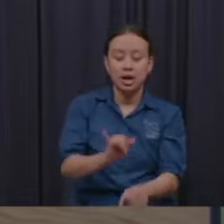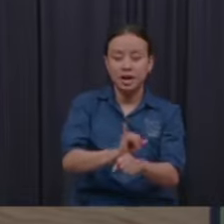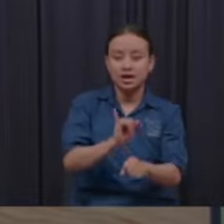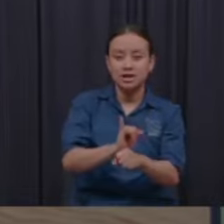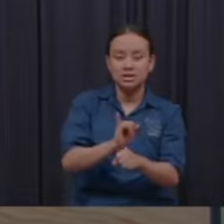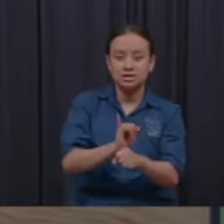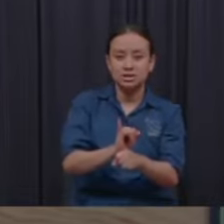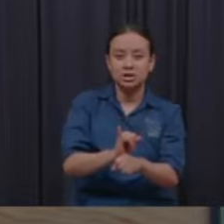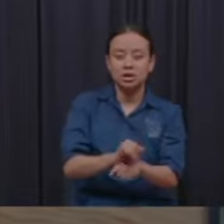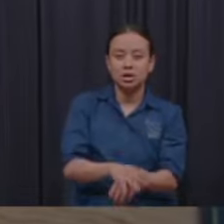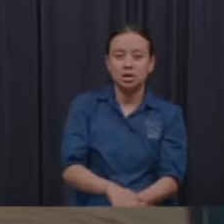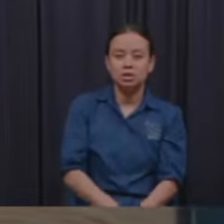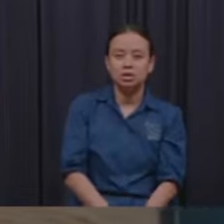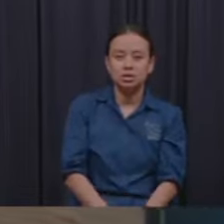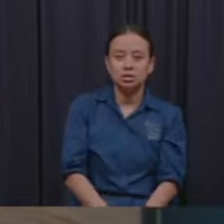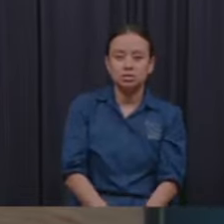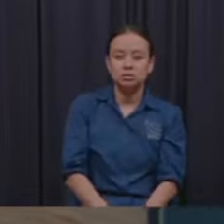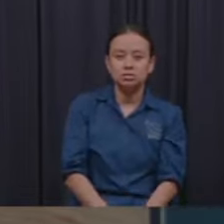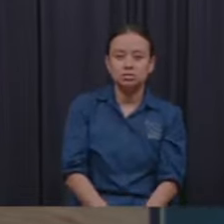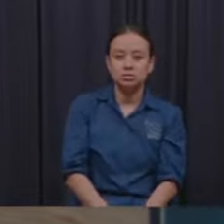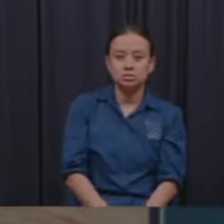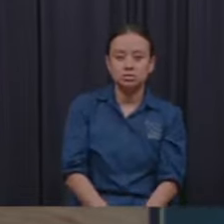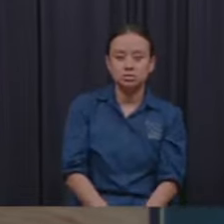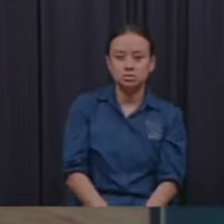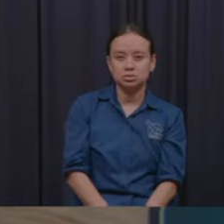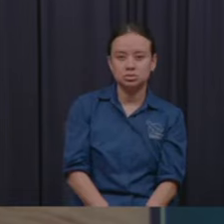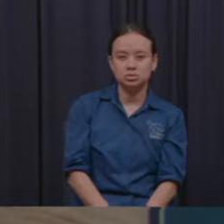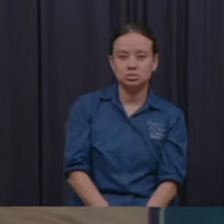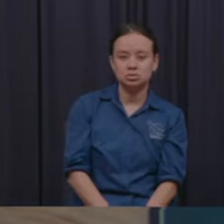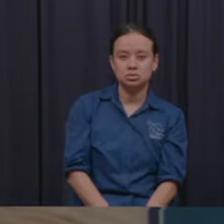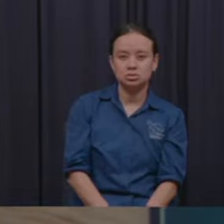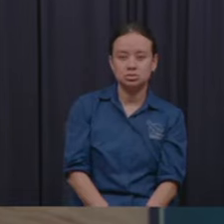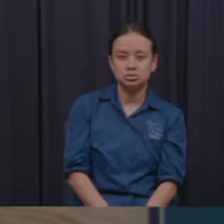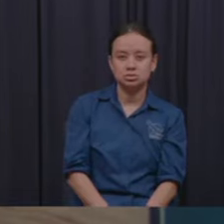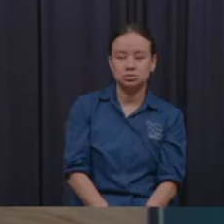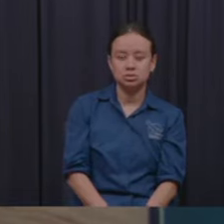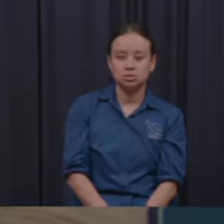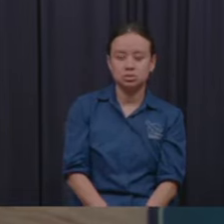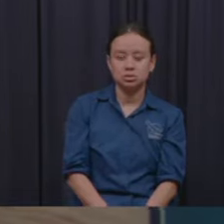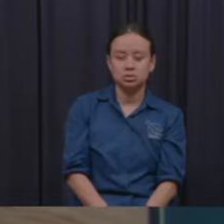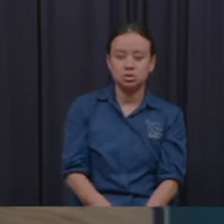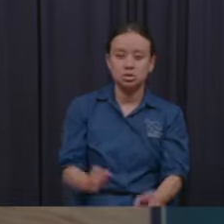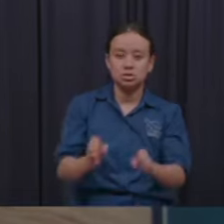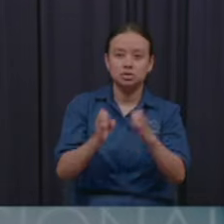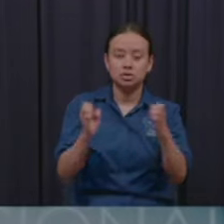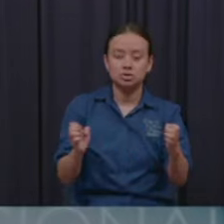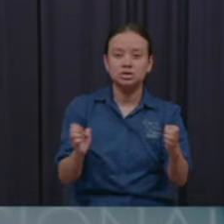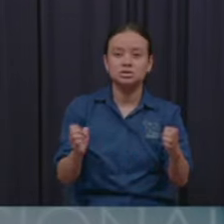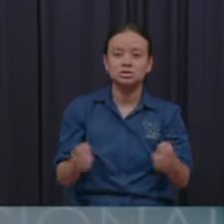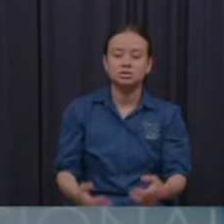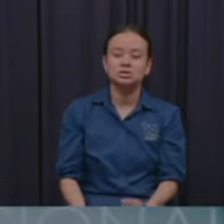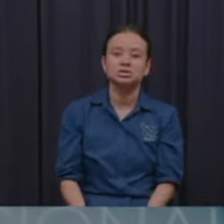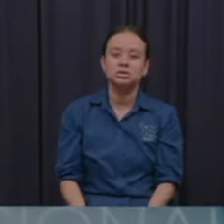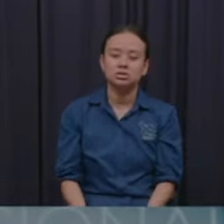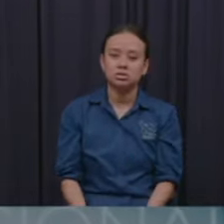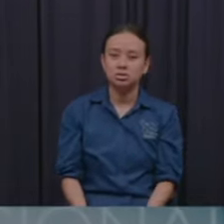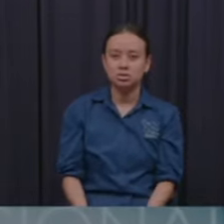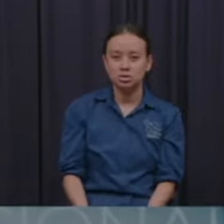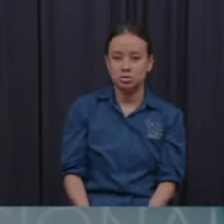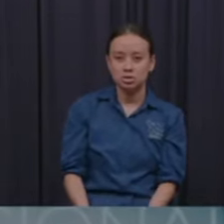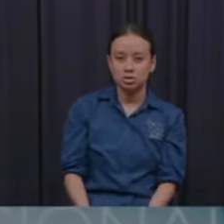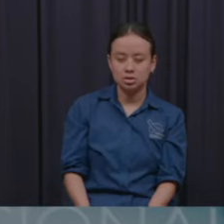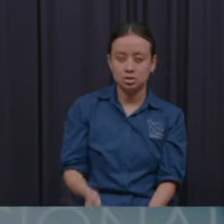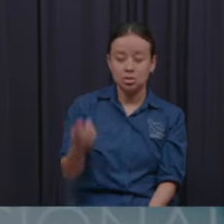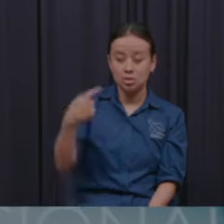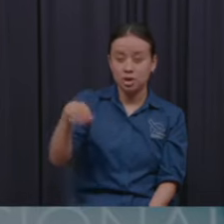invitado a predicar. Pero yo quise irme desde la actividad principal. Y bueno, los que han ido por tierra saben que